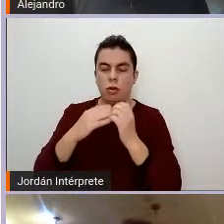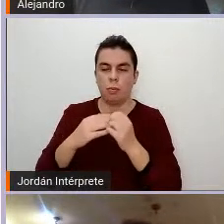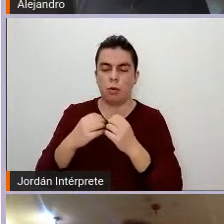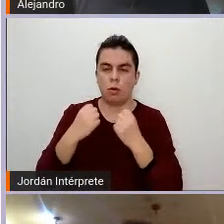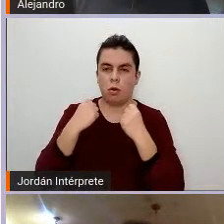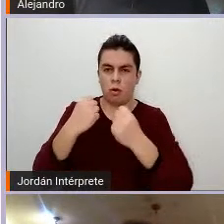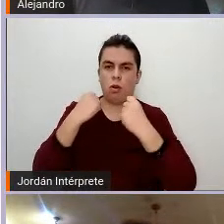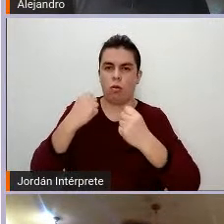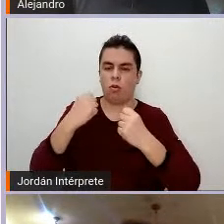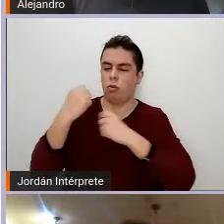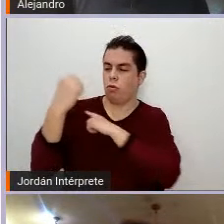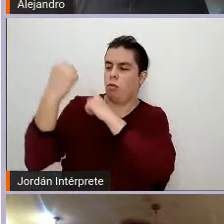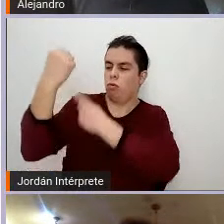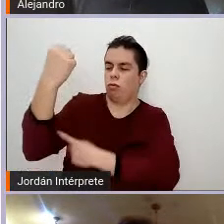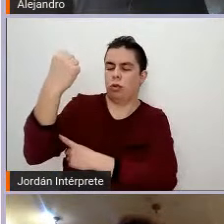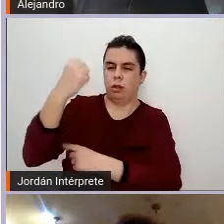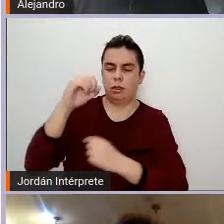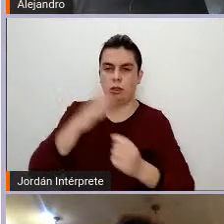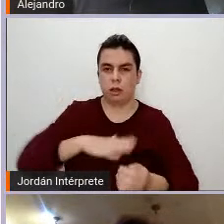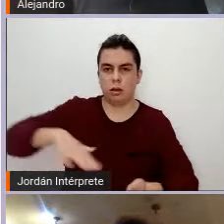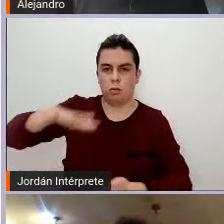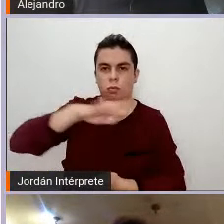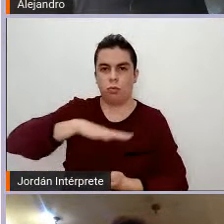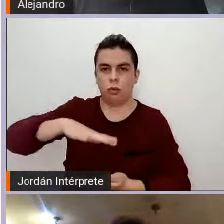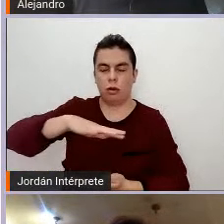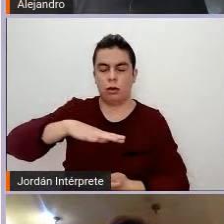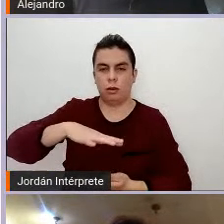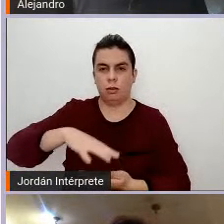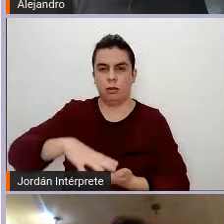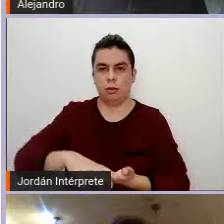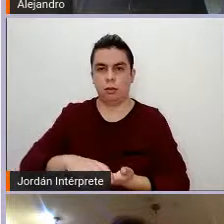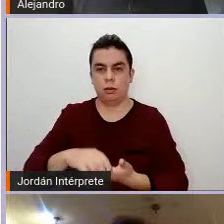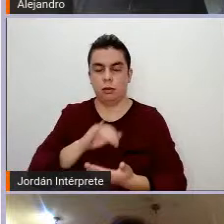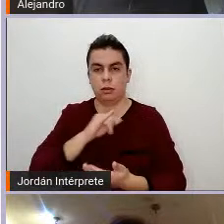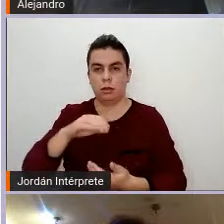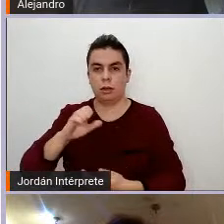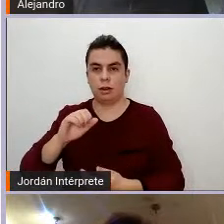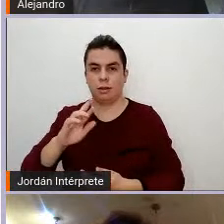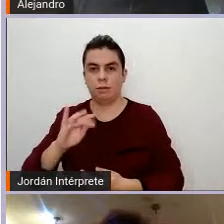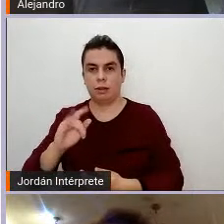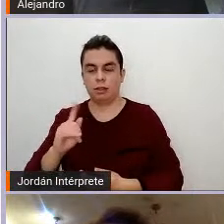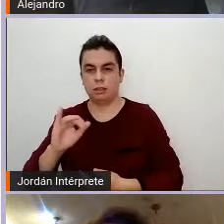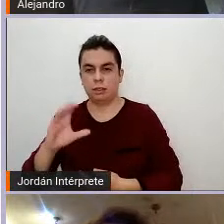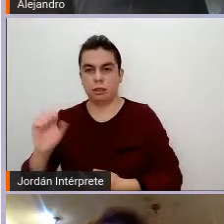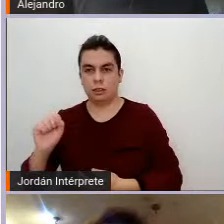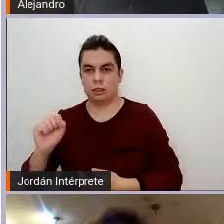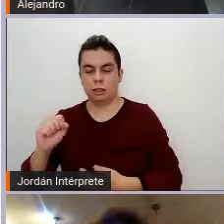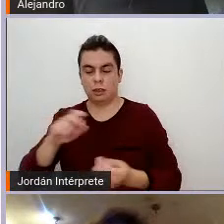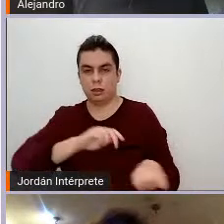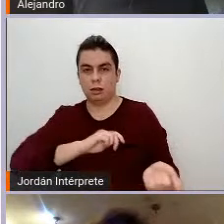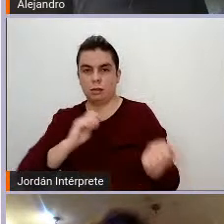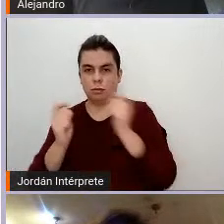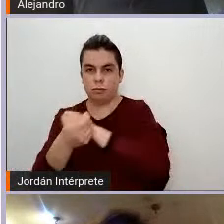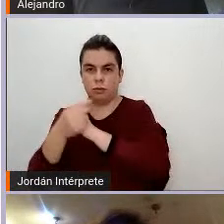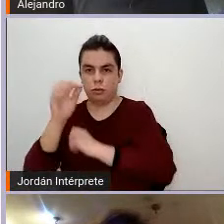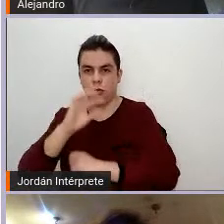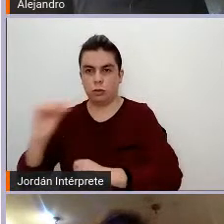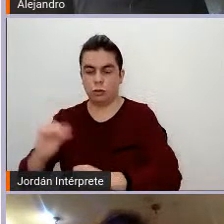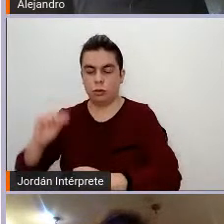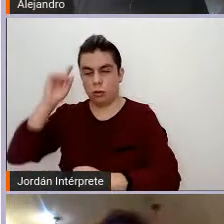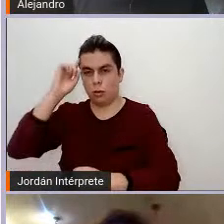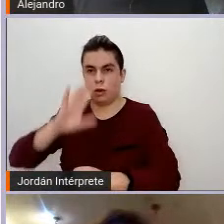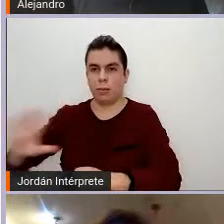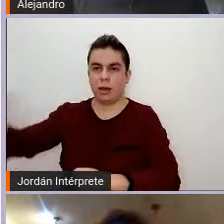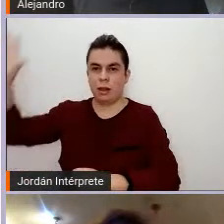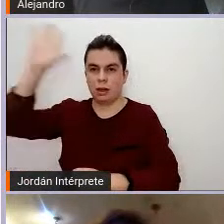Esta descripción ekfrástica es evidente desde el primer verso, el cual transmite un imaginario de inspiración comunista de un pueblo